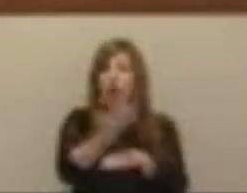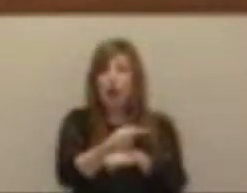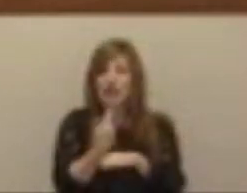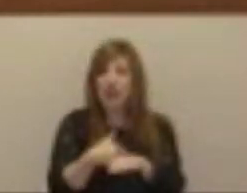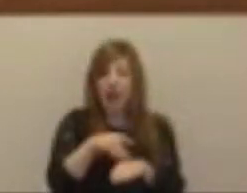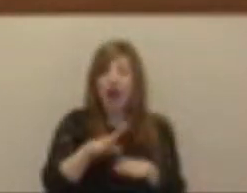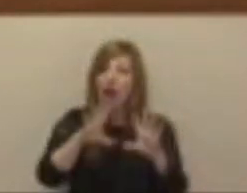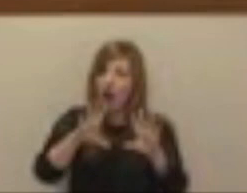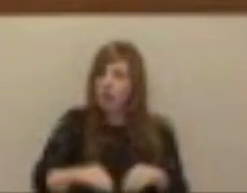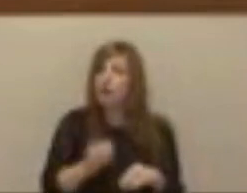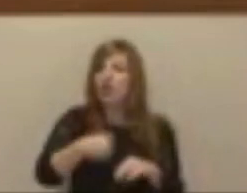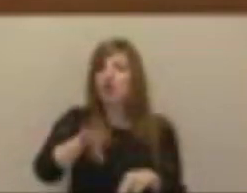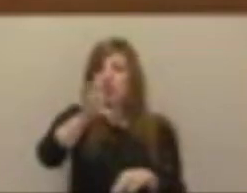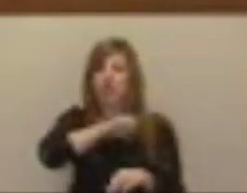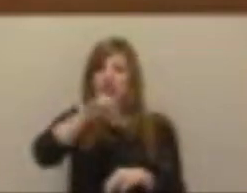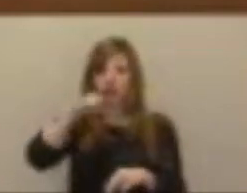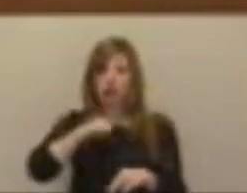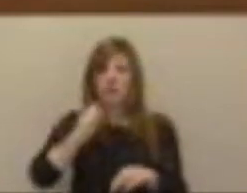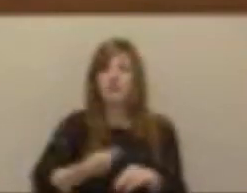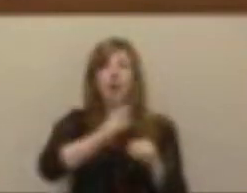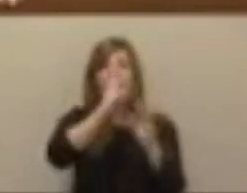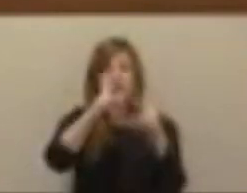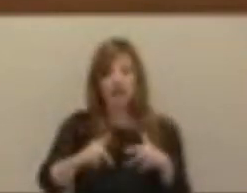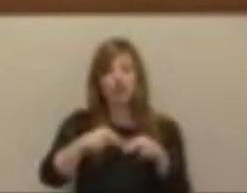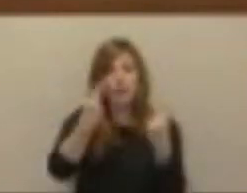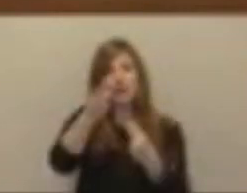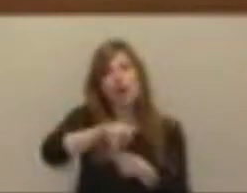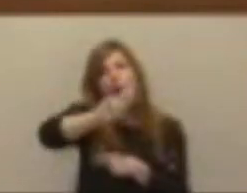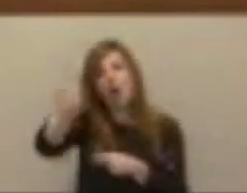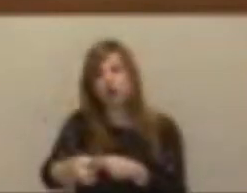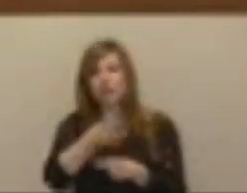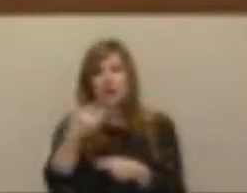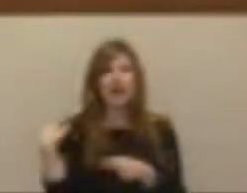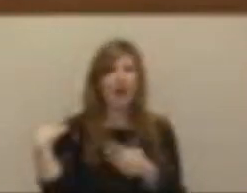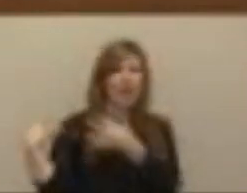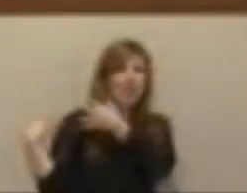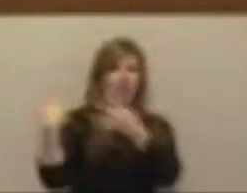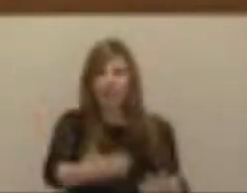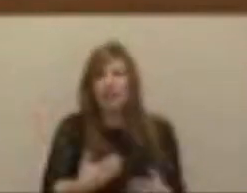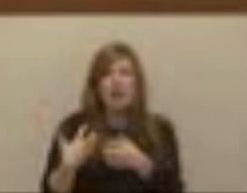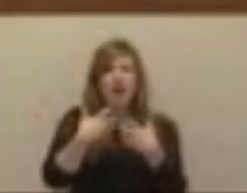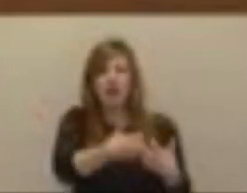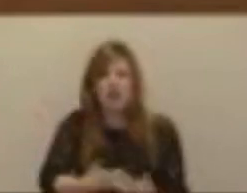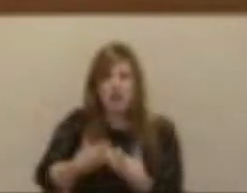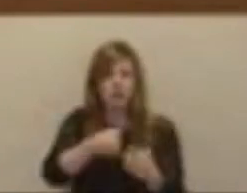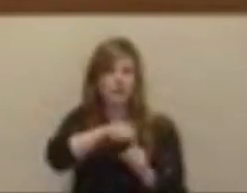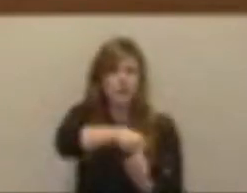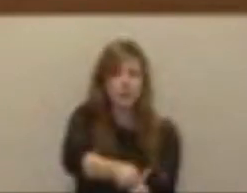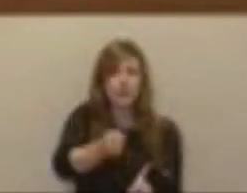en esta comunidad autónoma, en las administraciones públicas, también en otras, después de muchas décadas de lucha, de presión y de